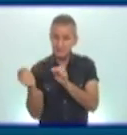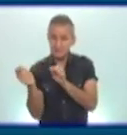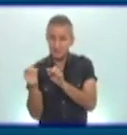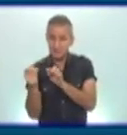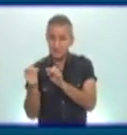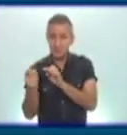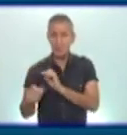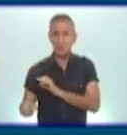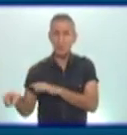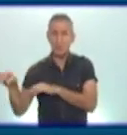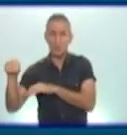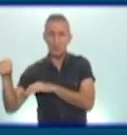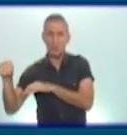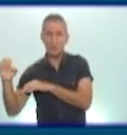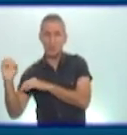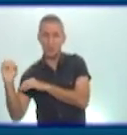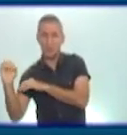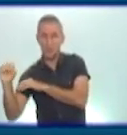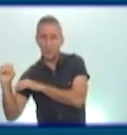y la S,